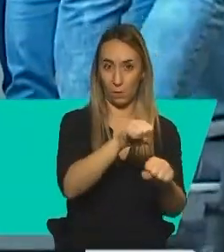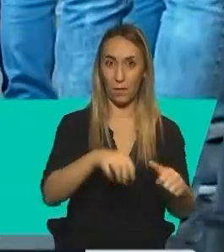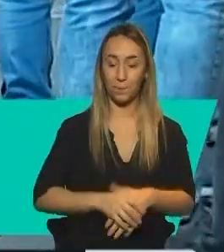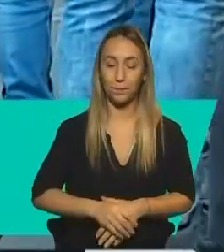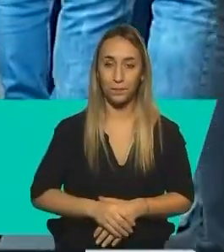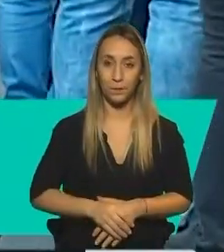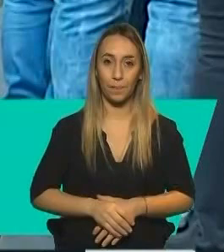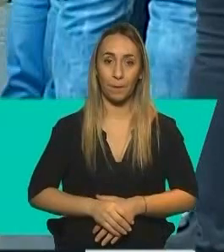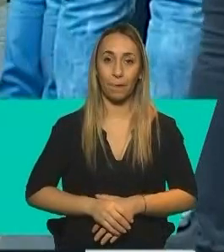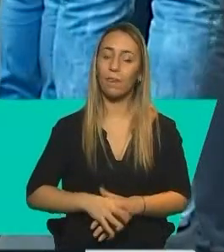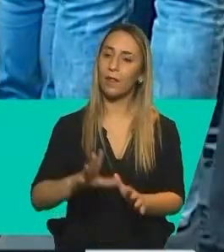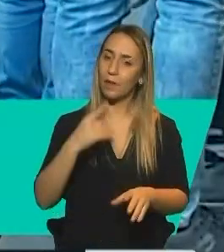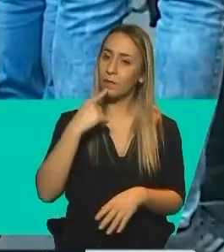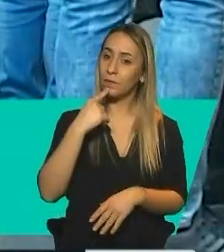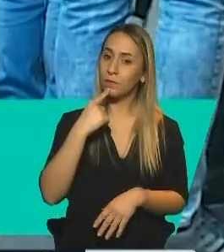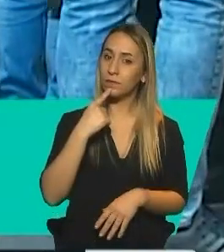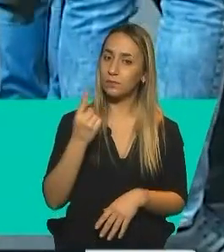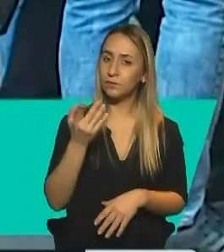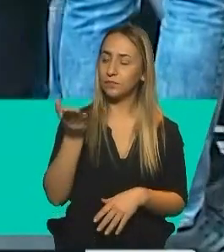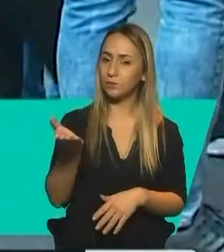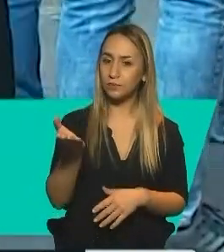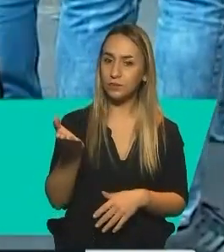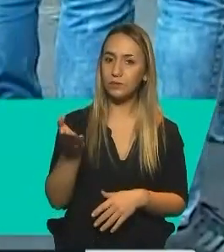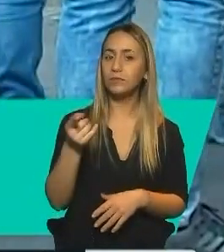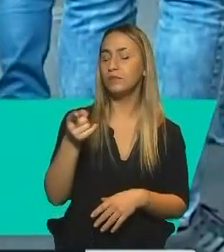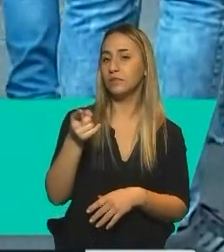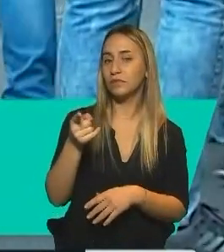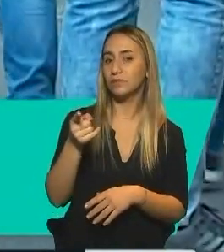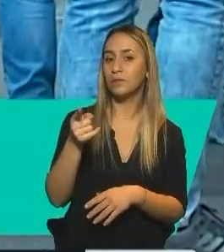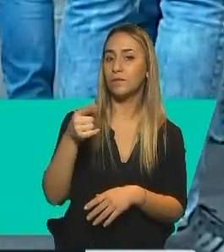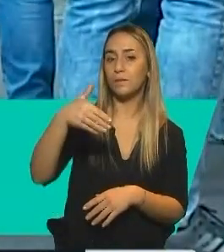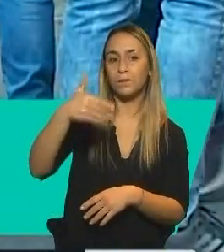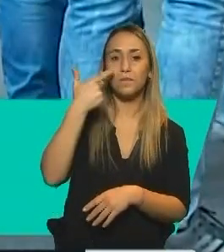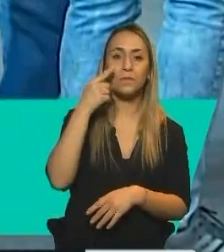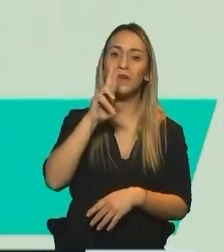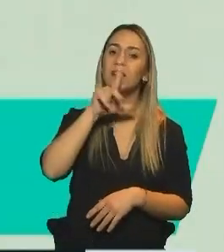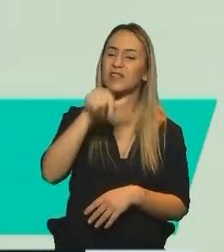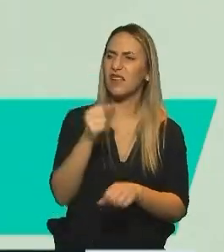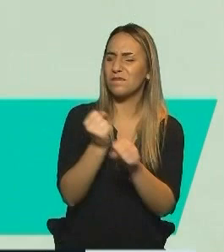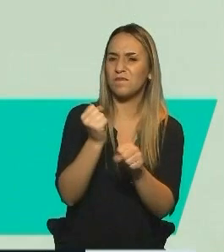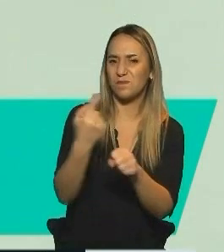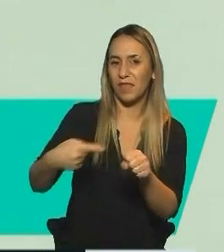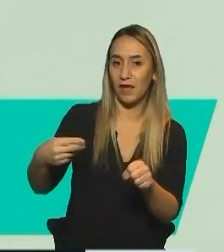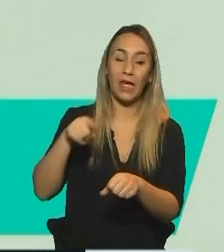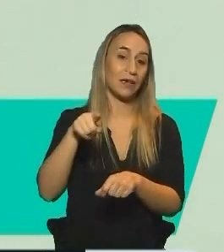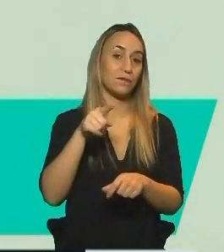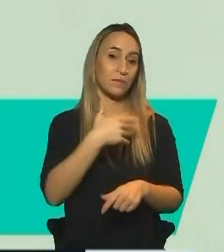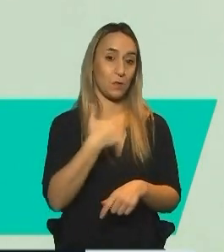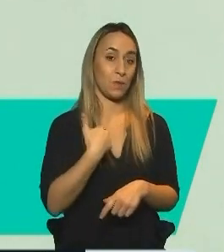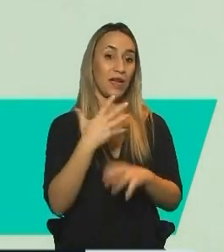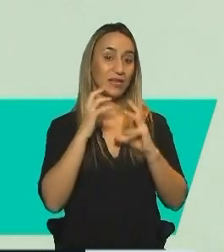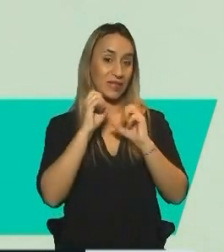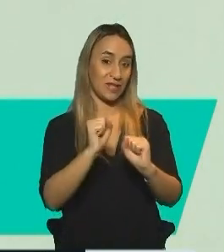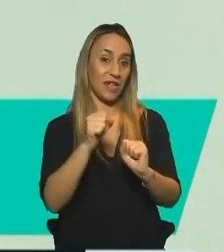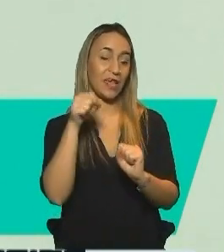atentado. Gastón, ¿qué hacía, de qué trabajaba Mirta en AMIA? Mi mamá era secretaria de